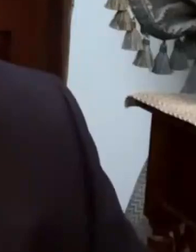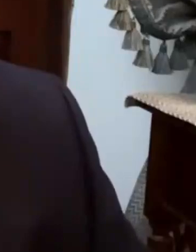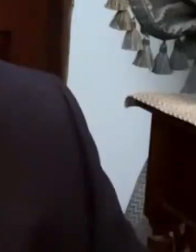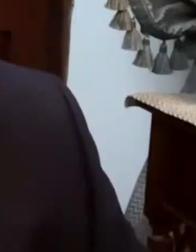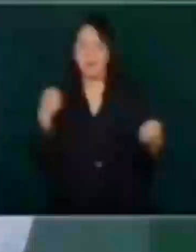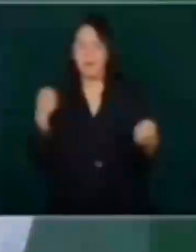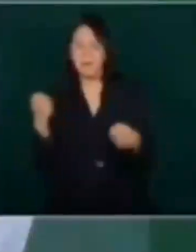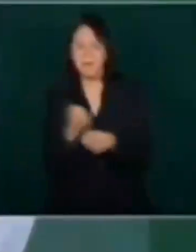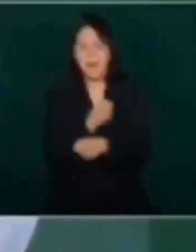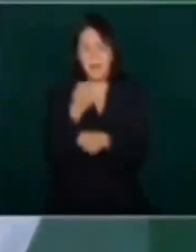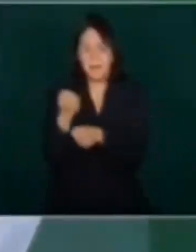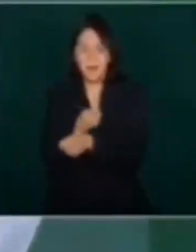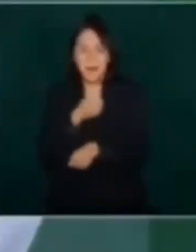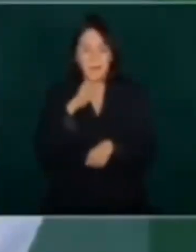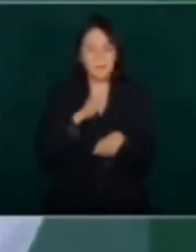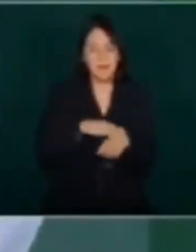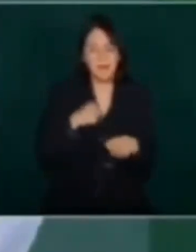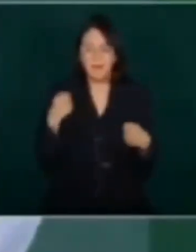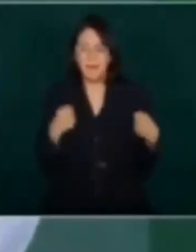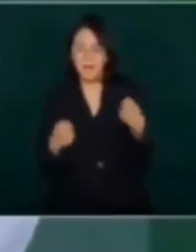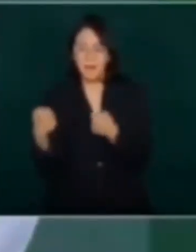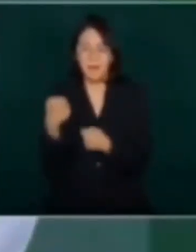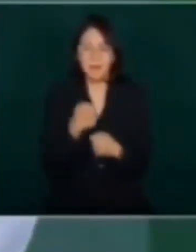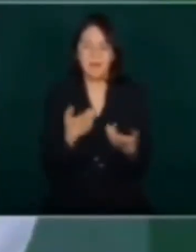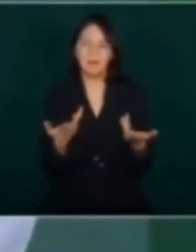Adriana. El mal.